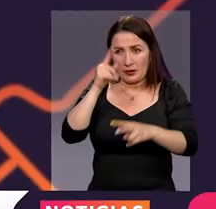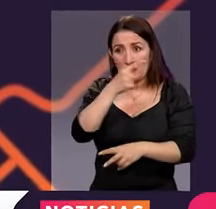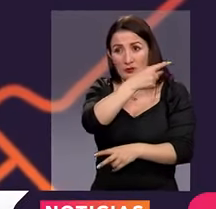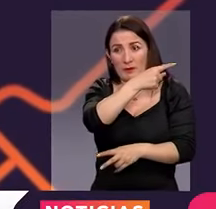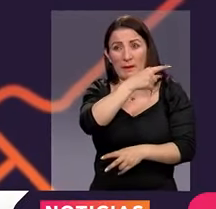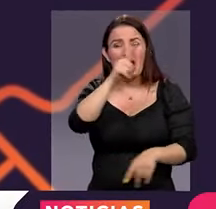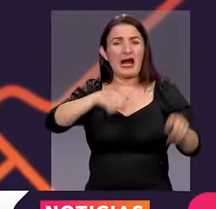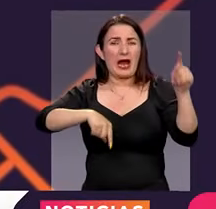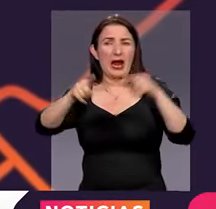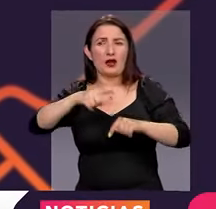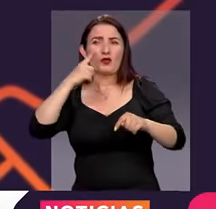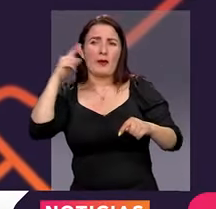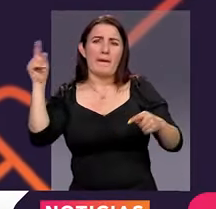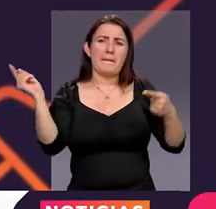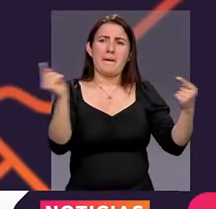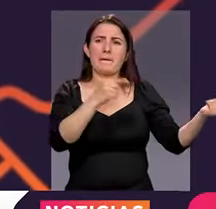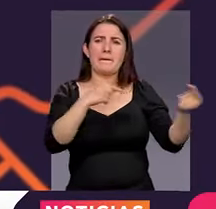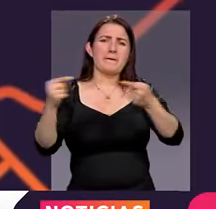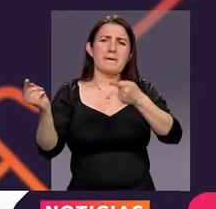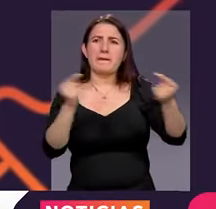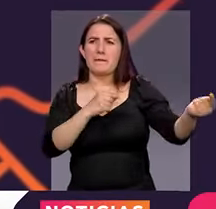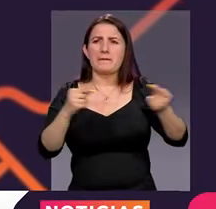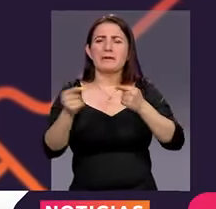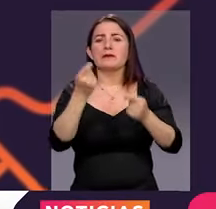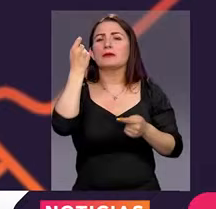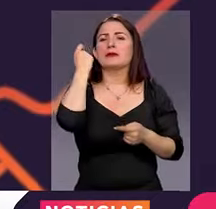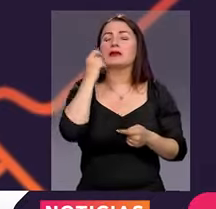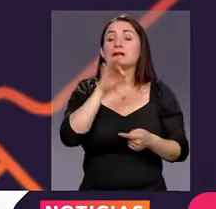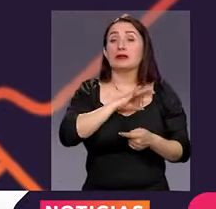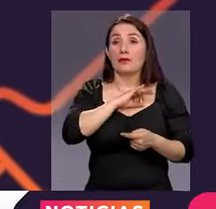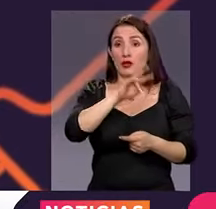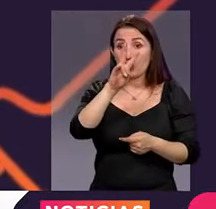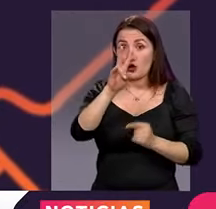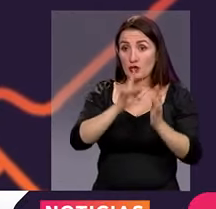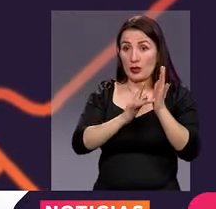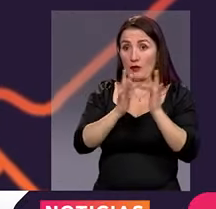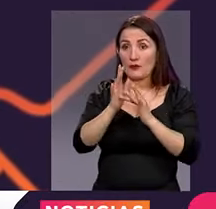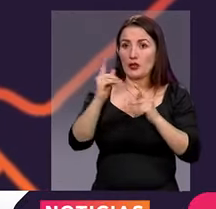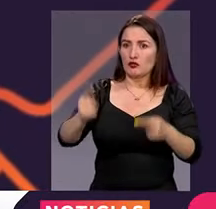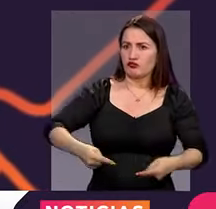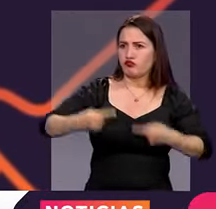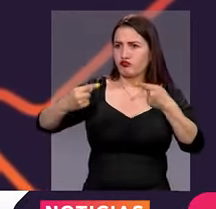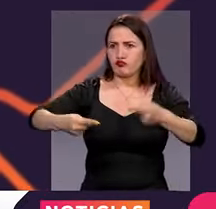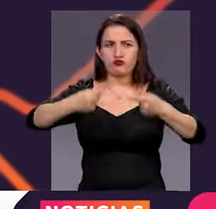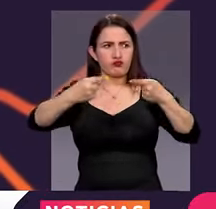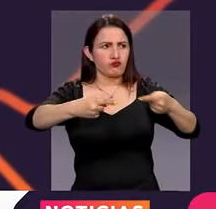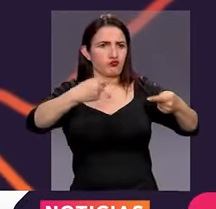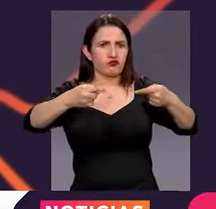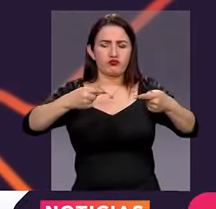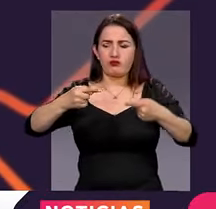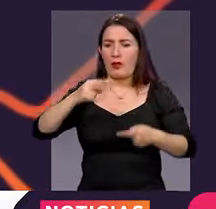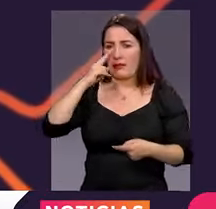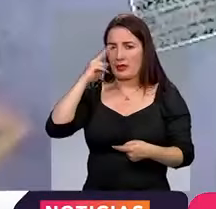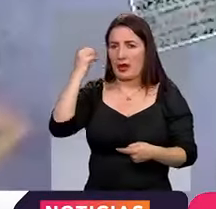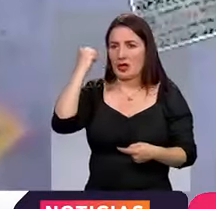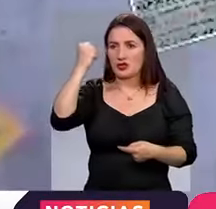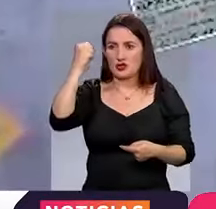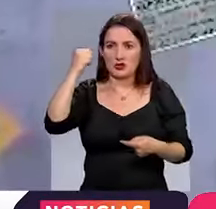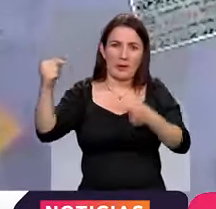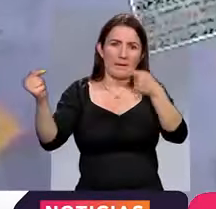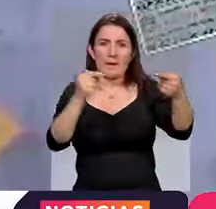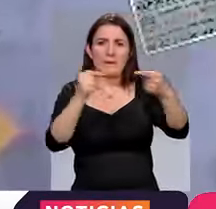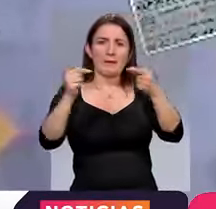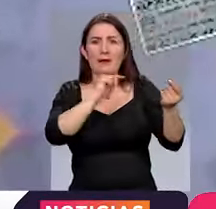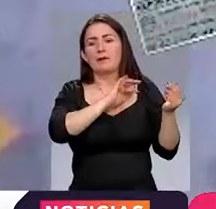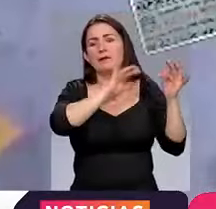por algunos como una batalla campal, registrada este sábado 2 de abril tras el enfrentamiento entre hinchas del Atlético Nacional, quienes se dirigían